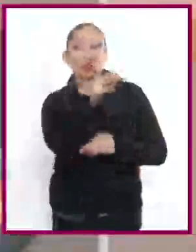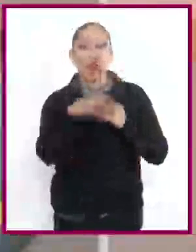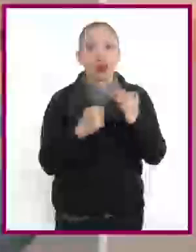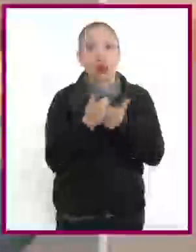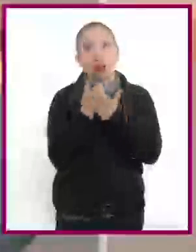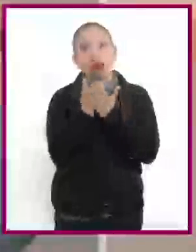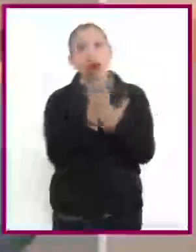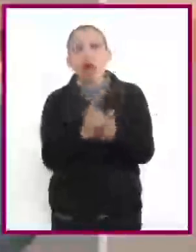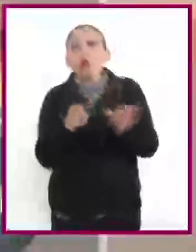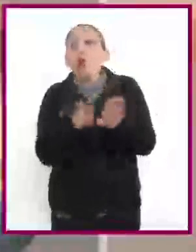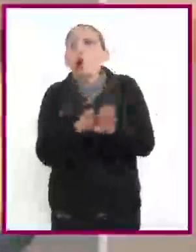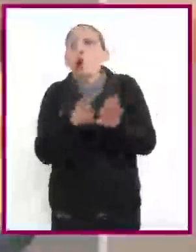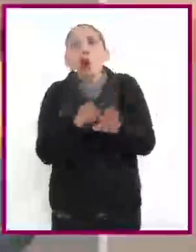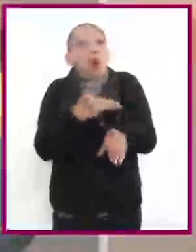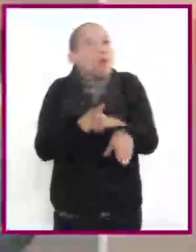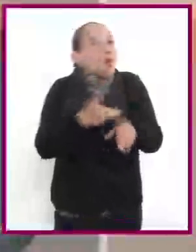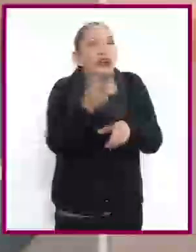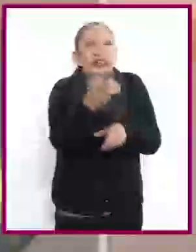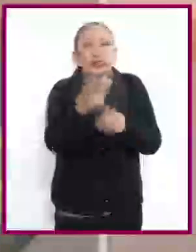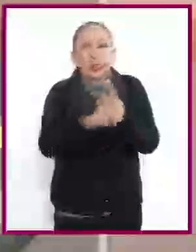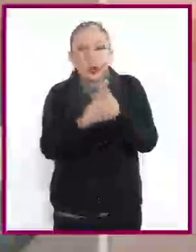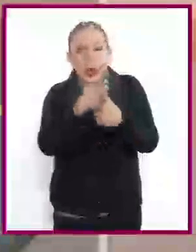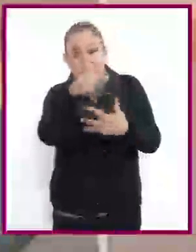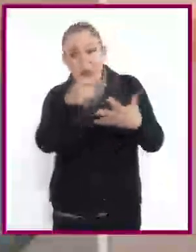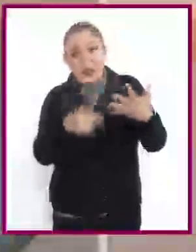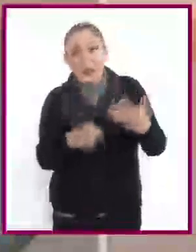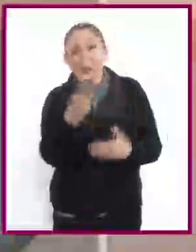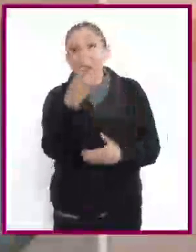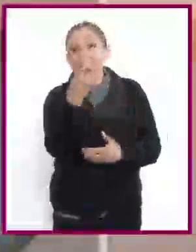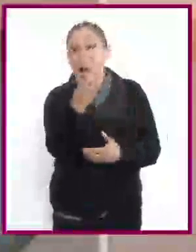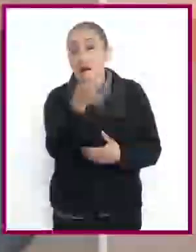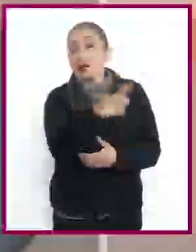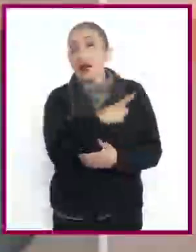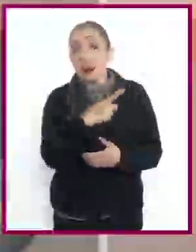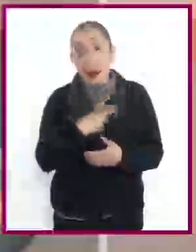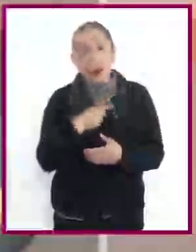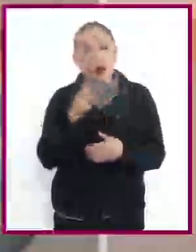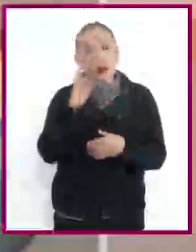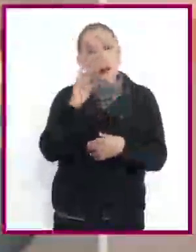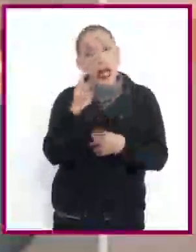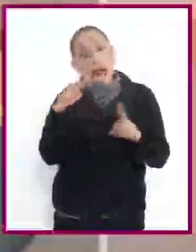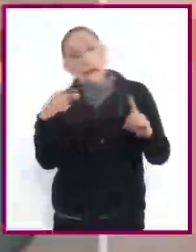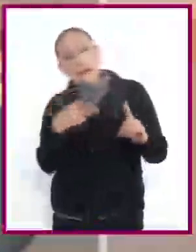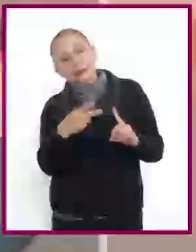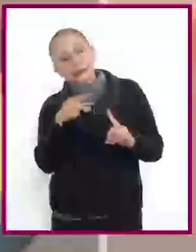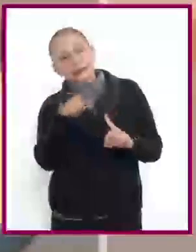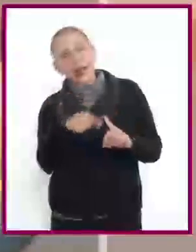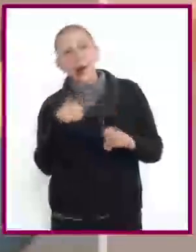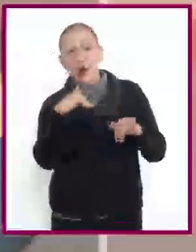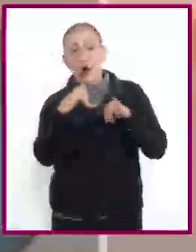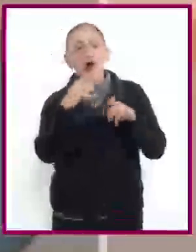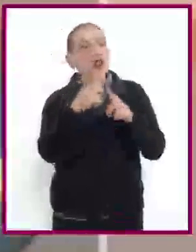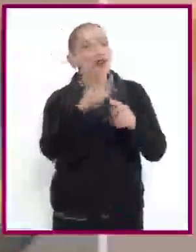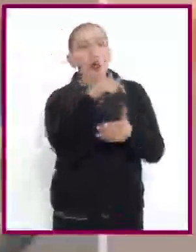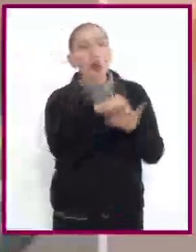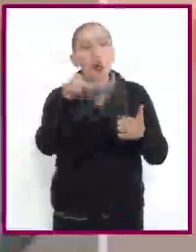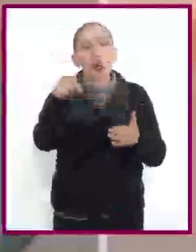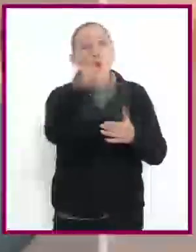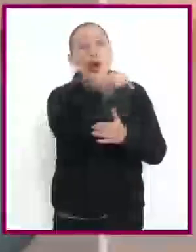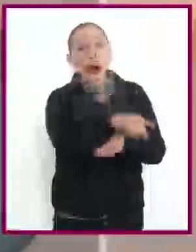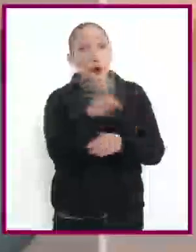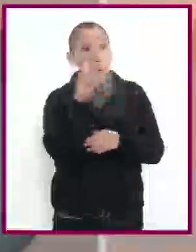su vida cotidiana después de un fenómeno. Como verás, Edmundo, los retos actuales son